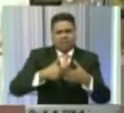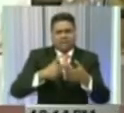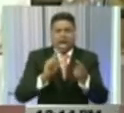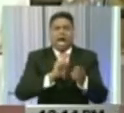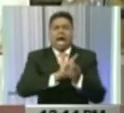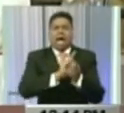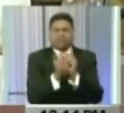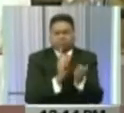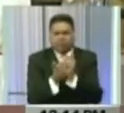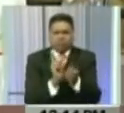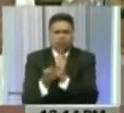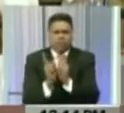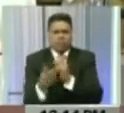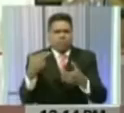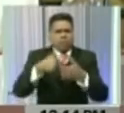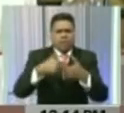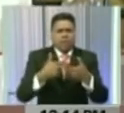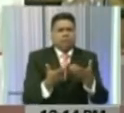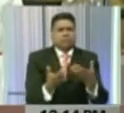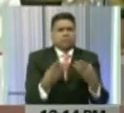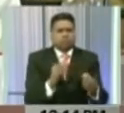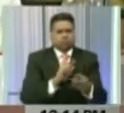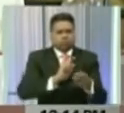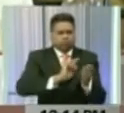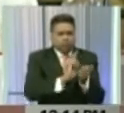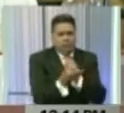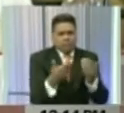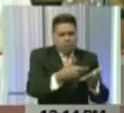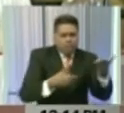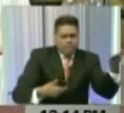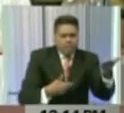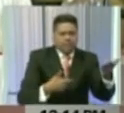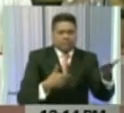financiera, se colocaron unos papeles y nos salvamos.